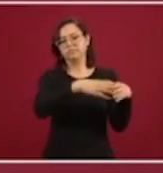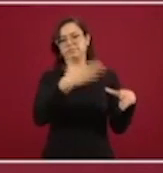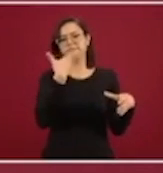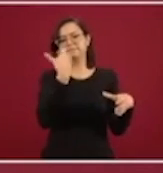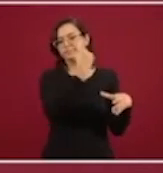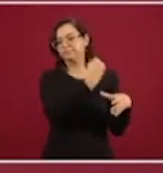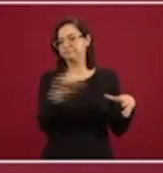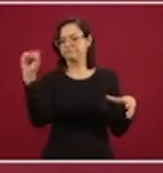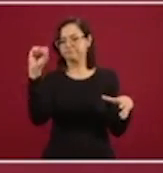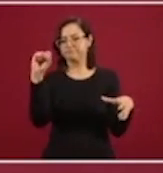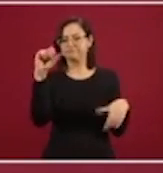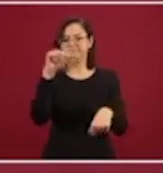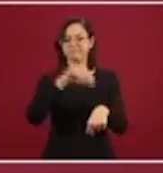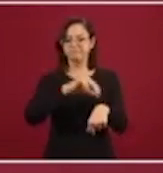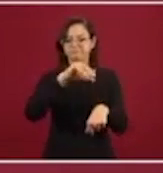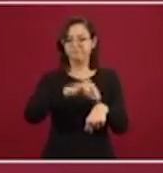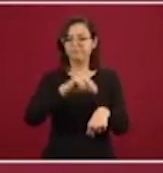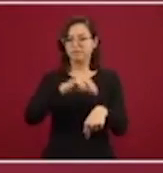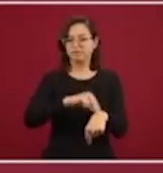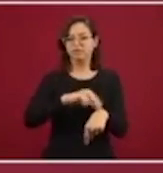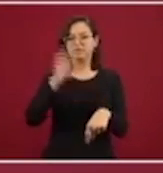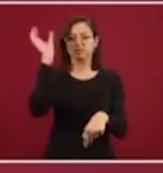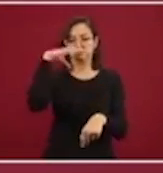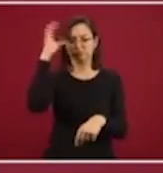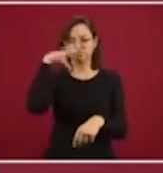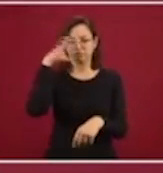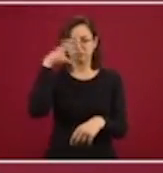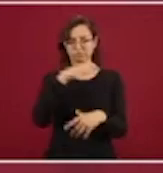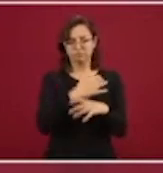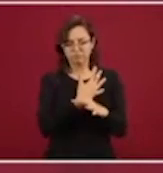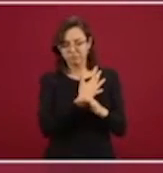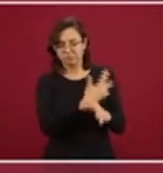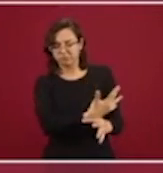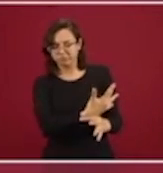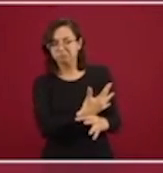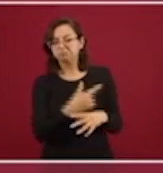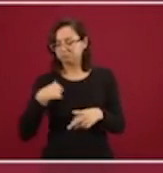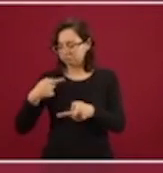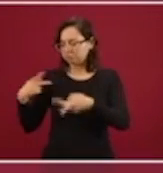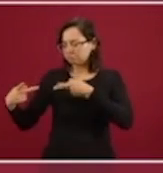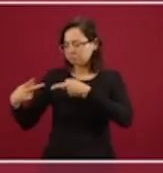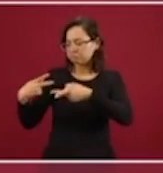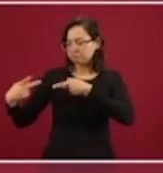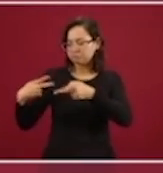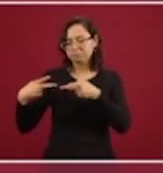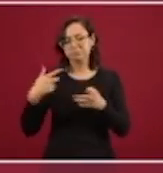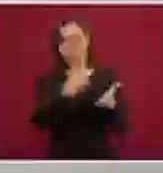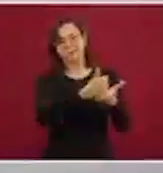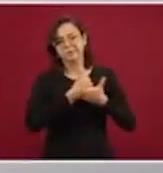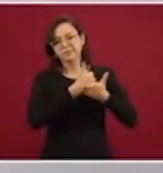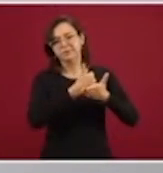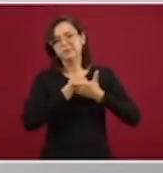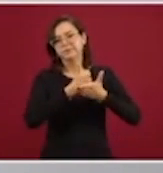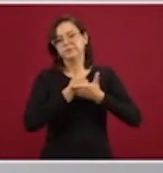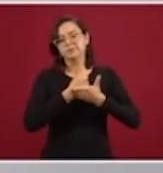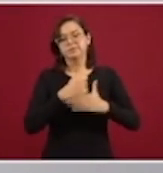de los técnicos, médicos, científicos que nos están ayudando.